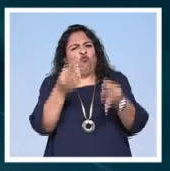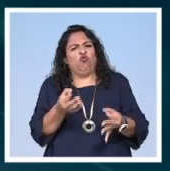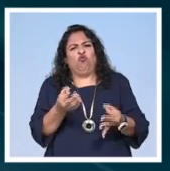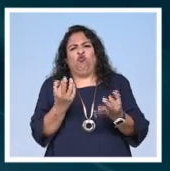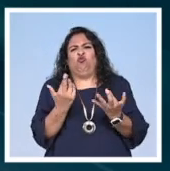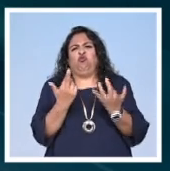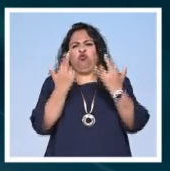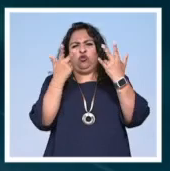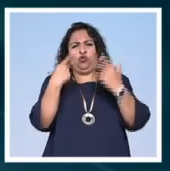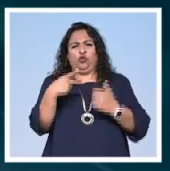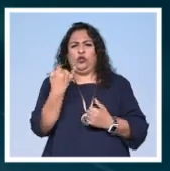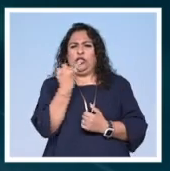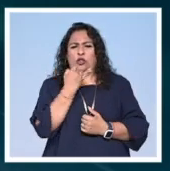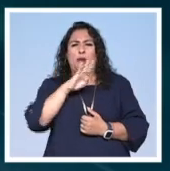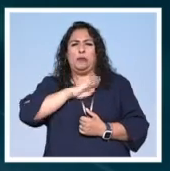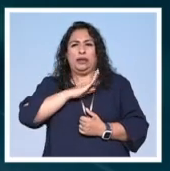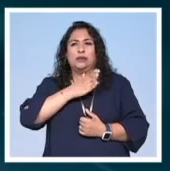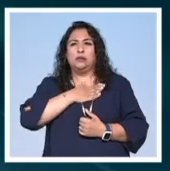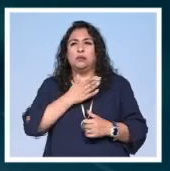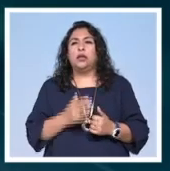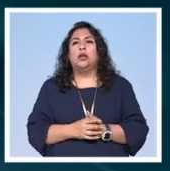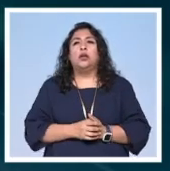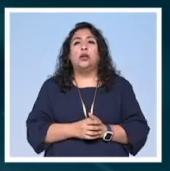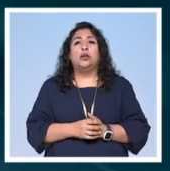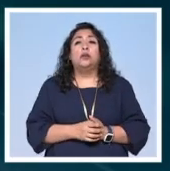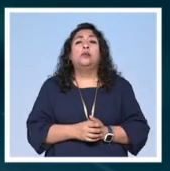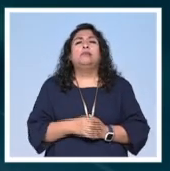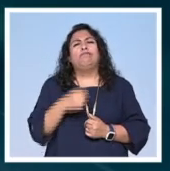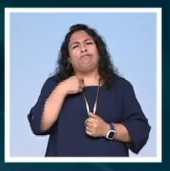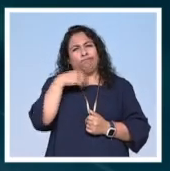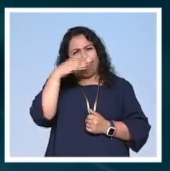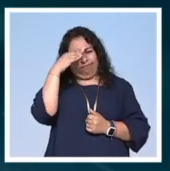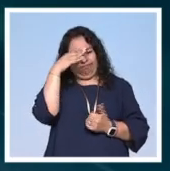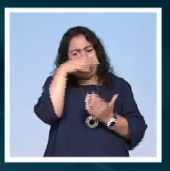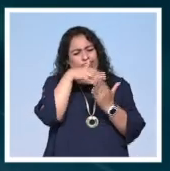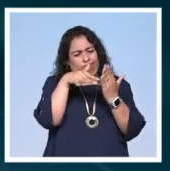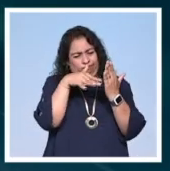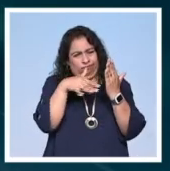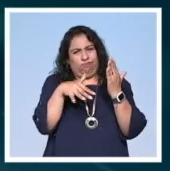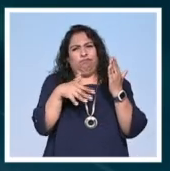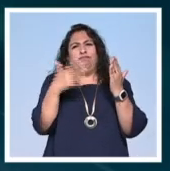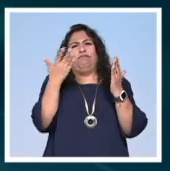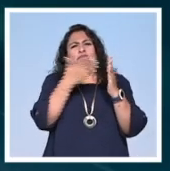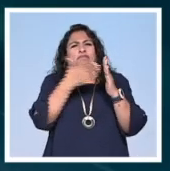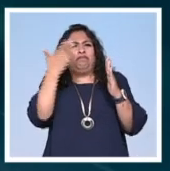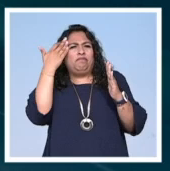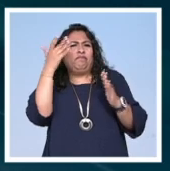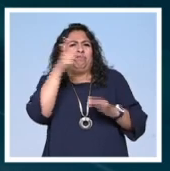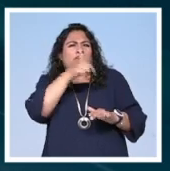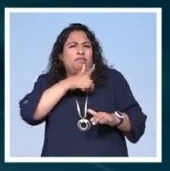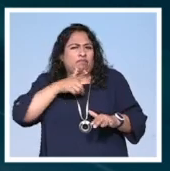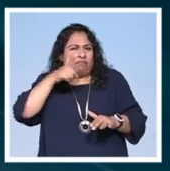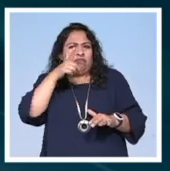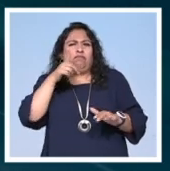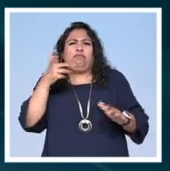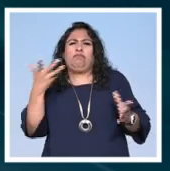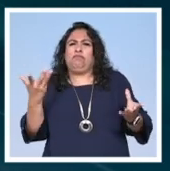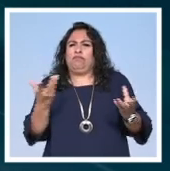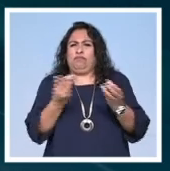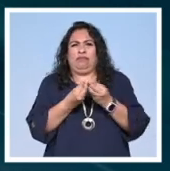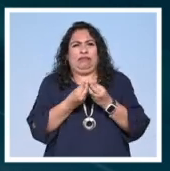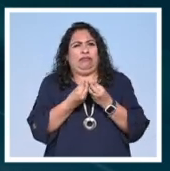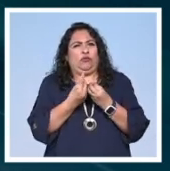disruptivos de nuestro idioma realmente pensar la literatura que se hace en un tiempo y en una lengua como una sola gran